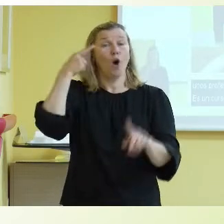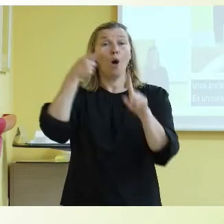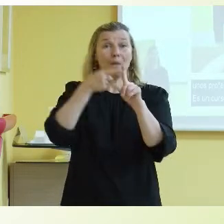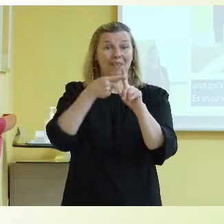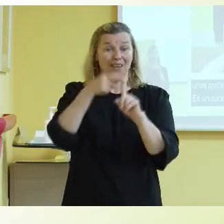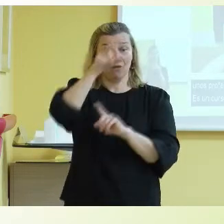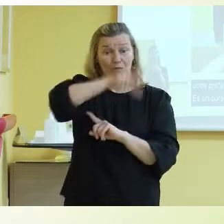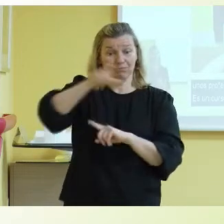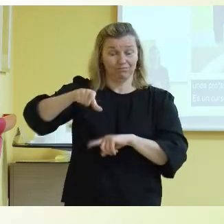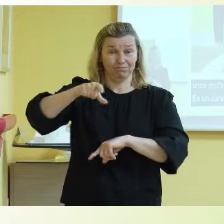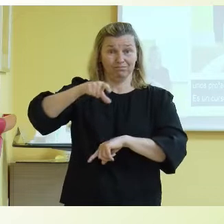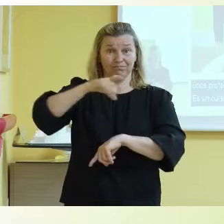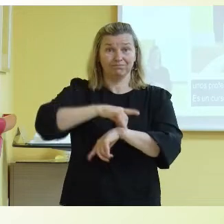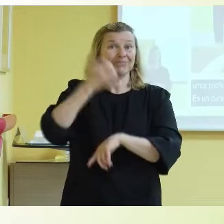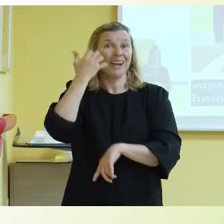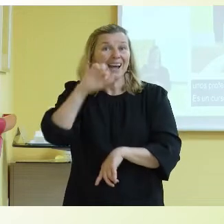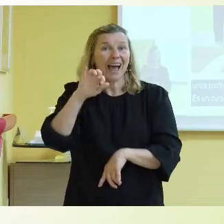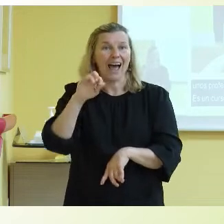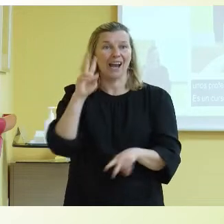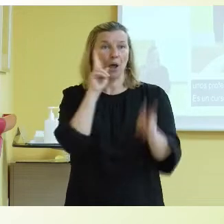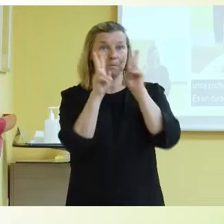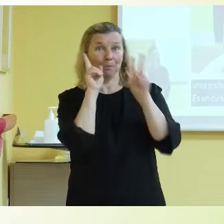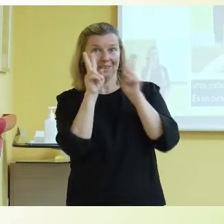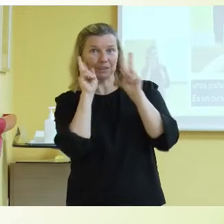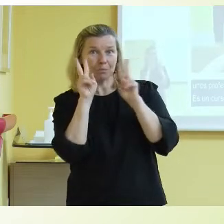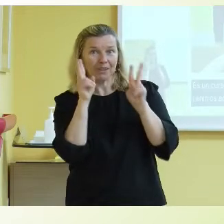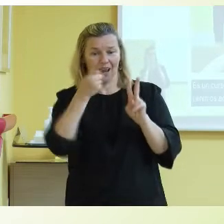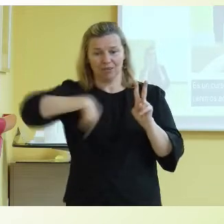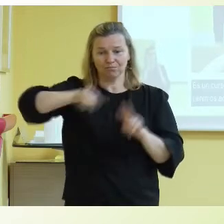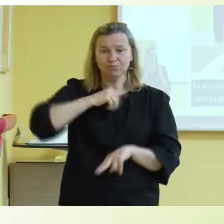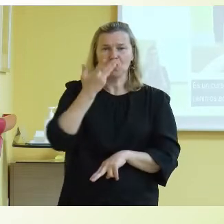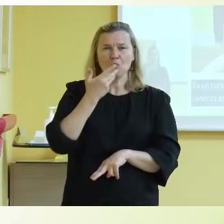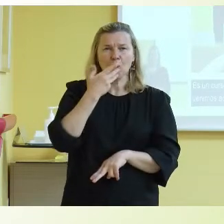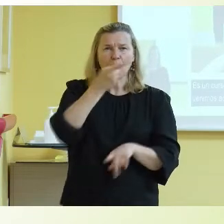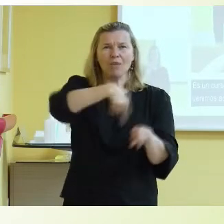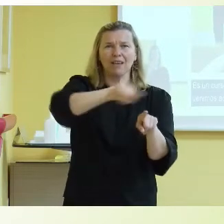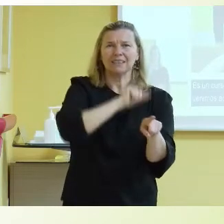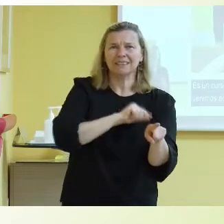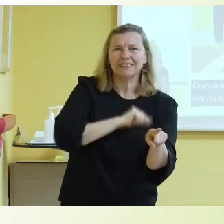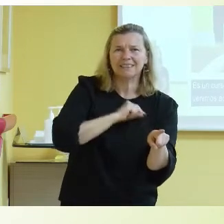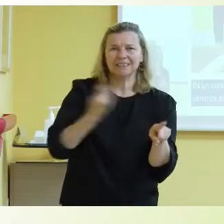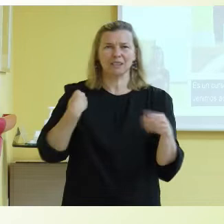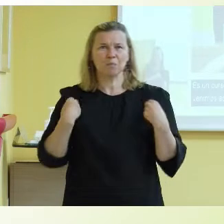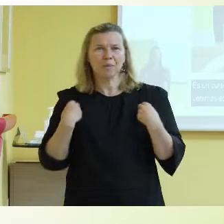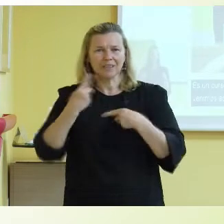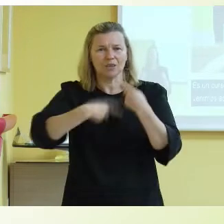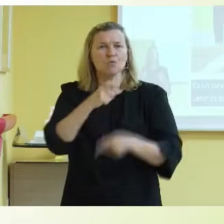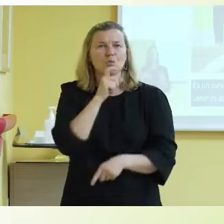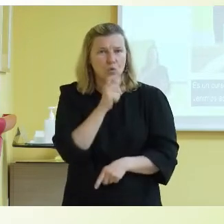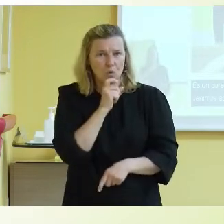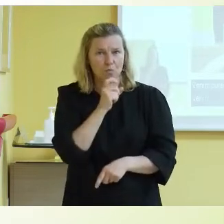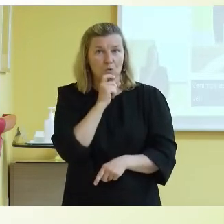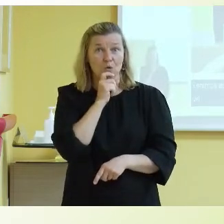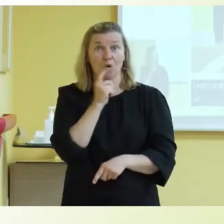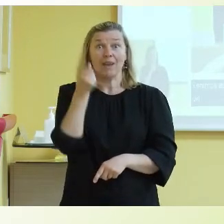de las enfermedades raras, a conocer un poco mejor lo que viven y lo que sienten los afectados y las familias, y por supuesto también